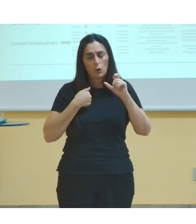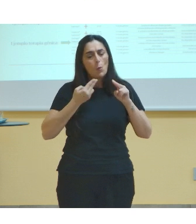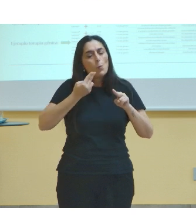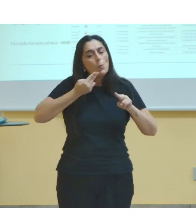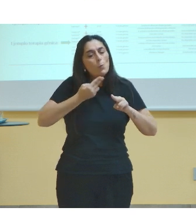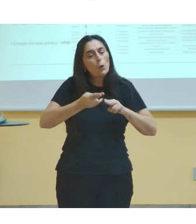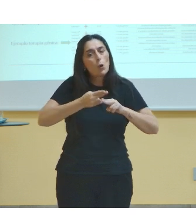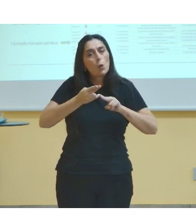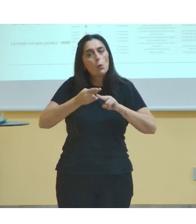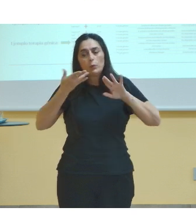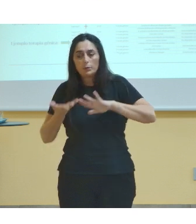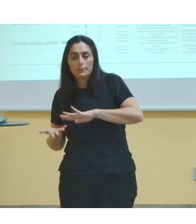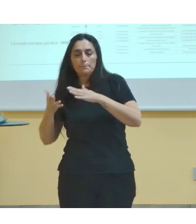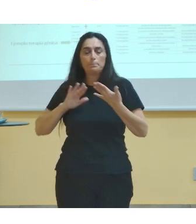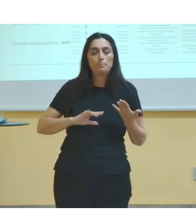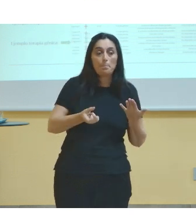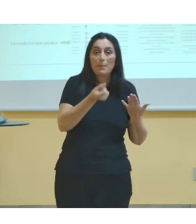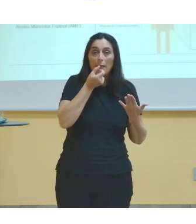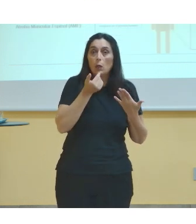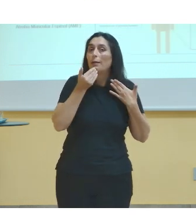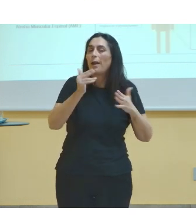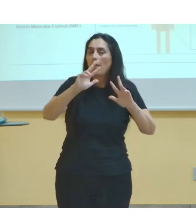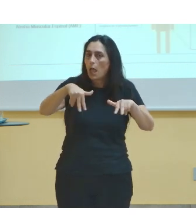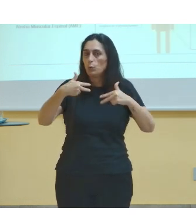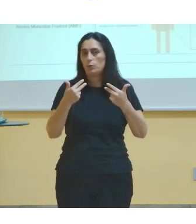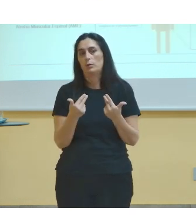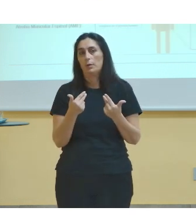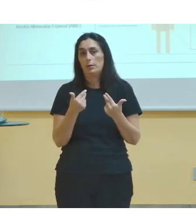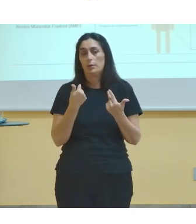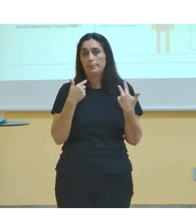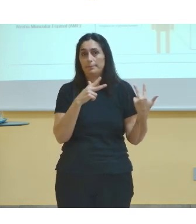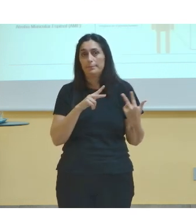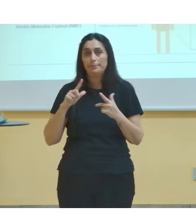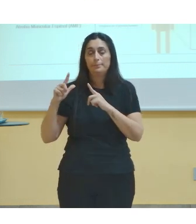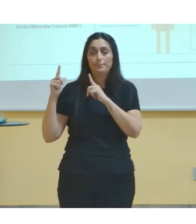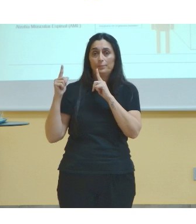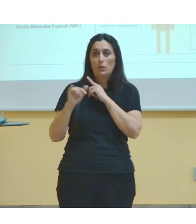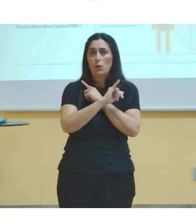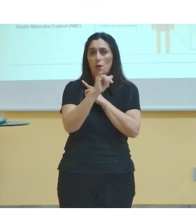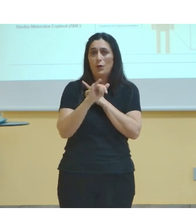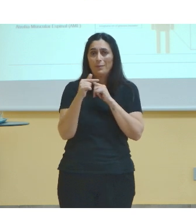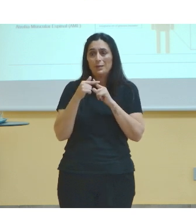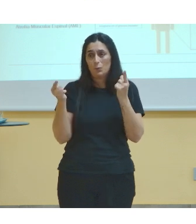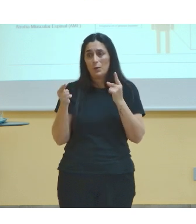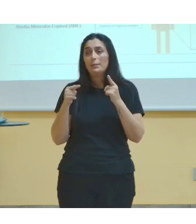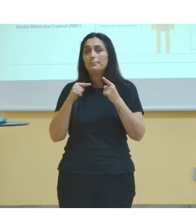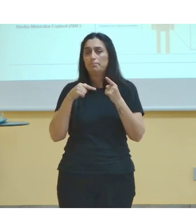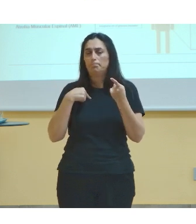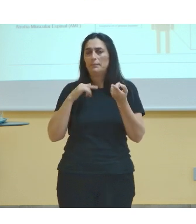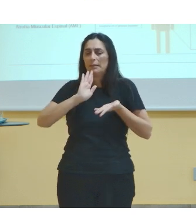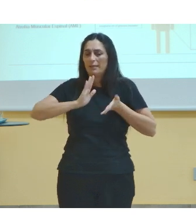se habían convertido en medicamentos porque habían sido autorizados. En este caso, por ejemplo, Zolgensma, que es para atrofia muscular espinal, pues